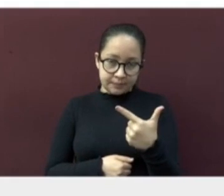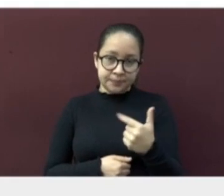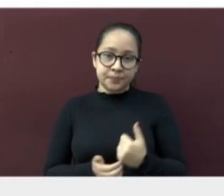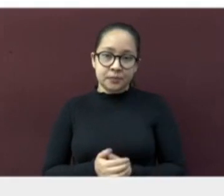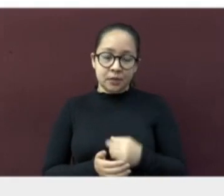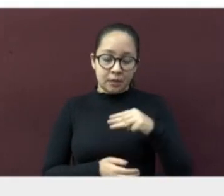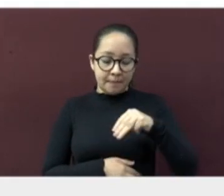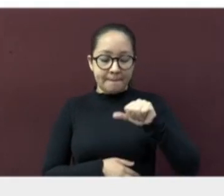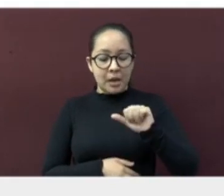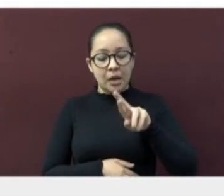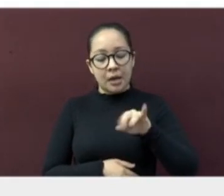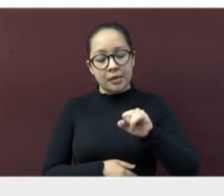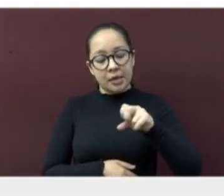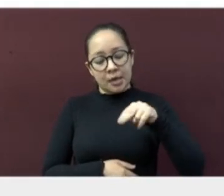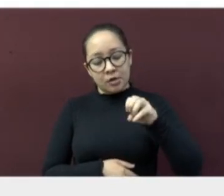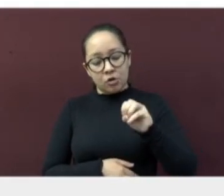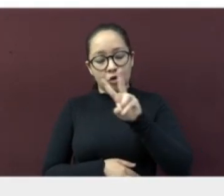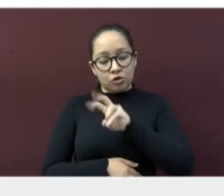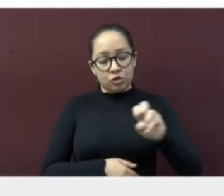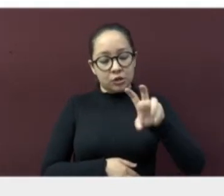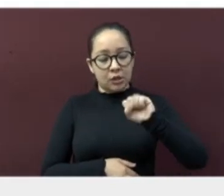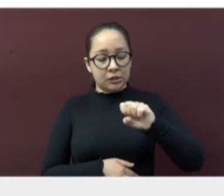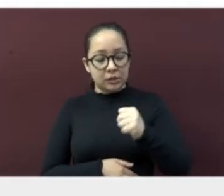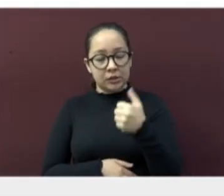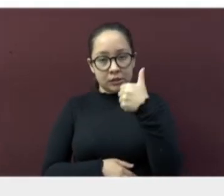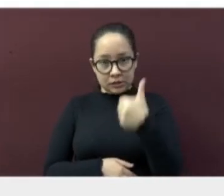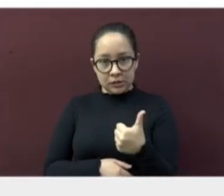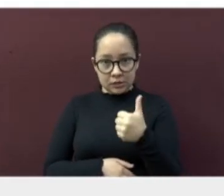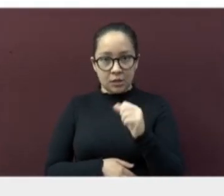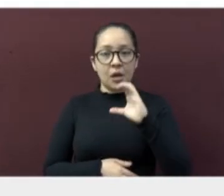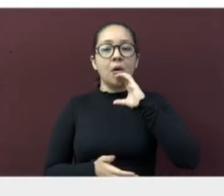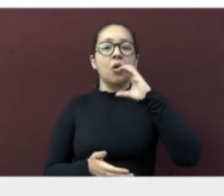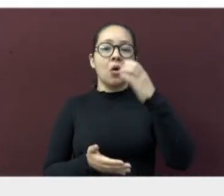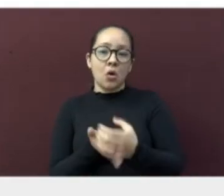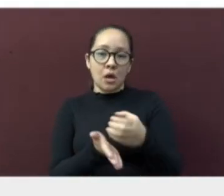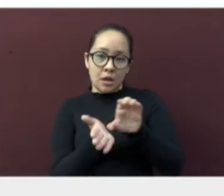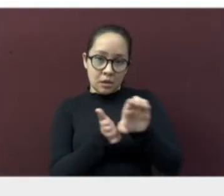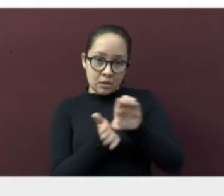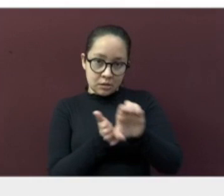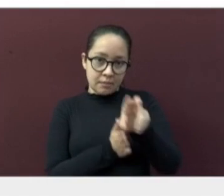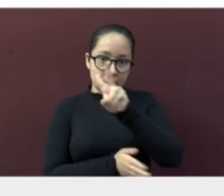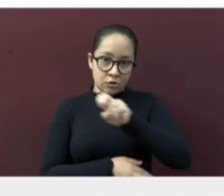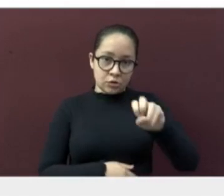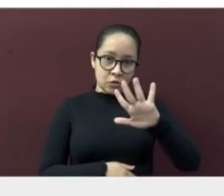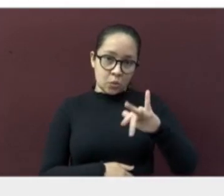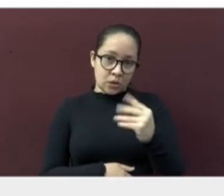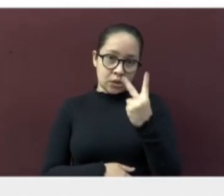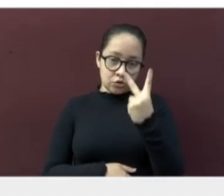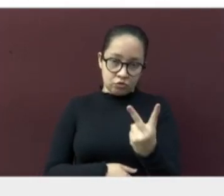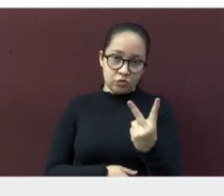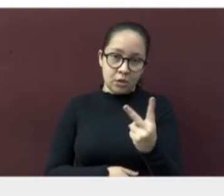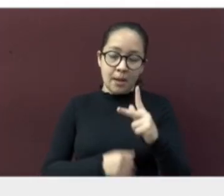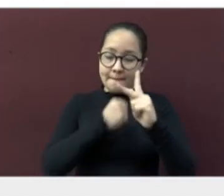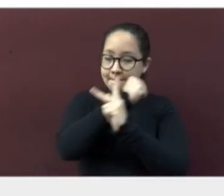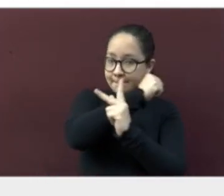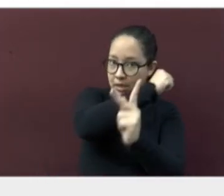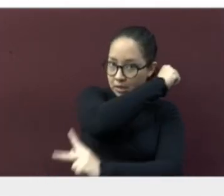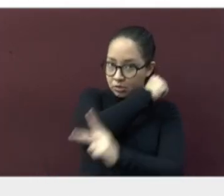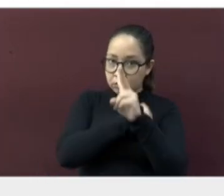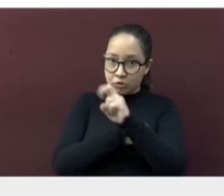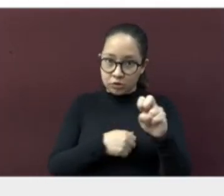mariano escobedo 266 coatepec 252 perote